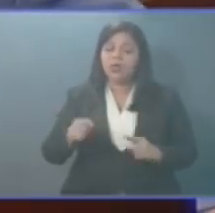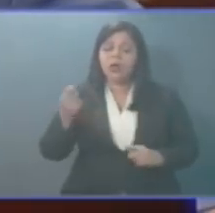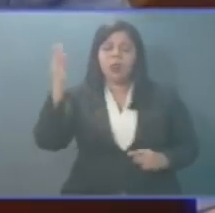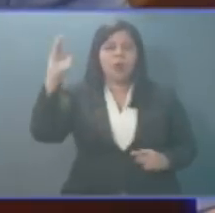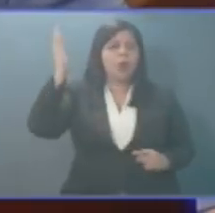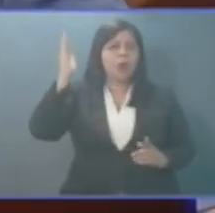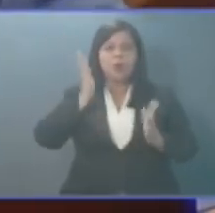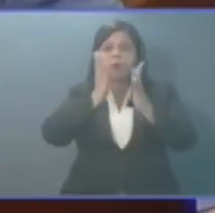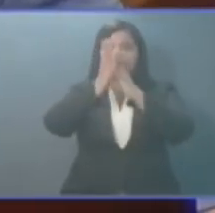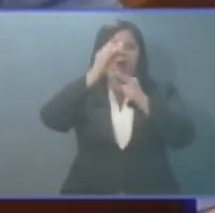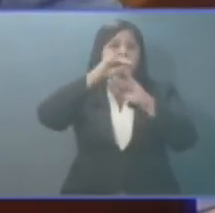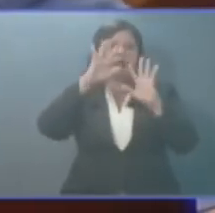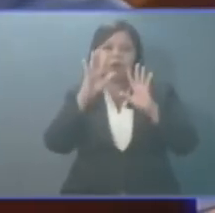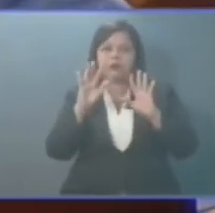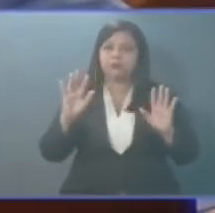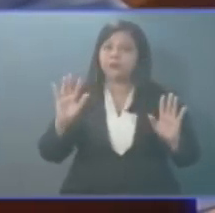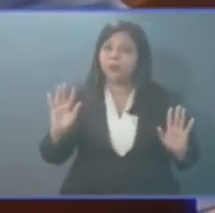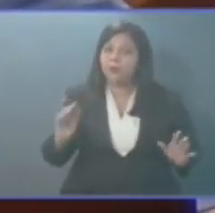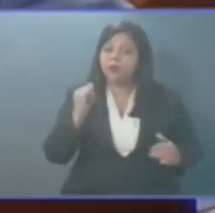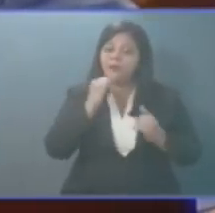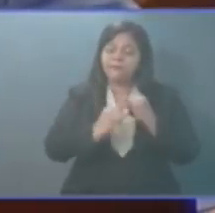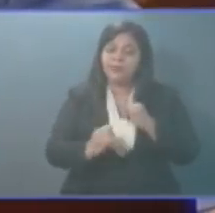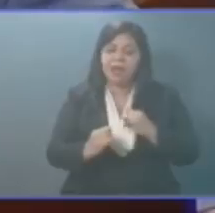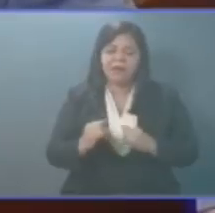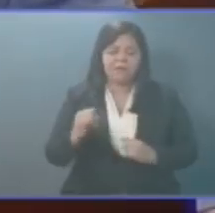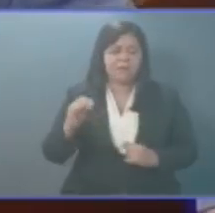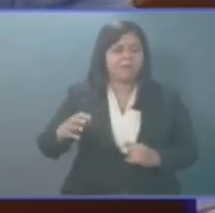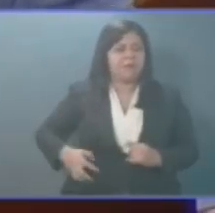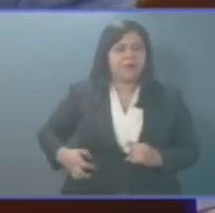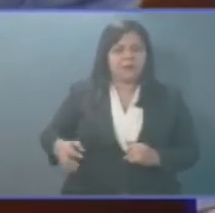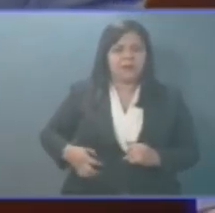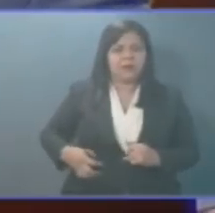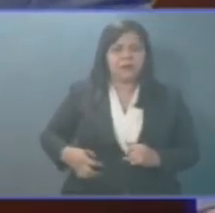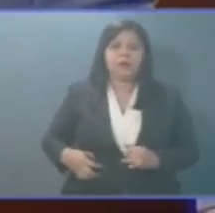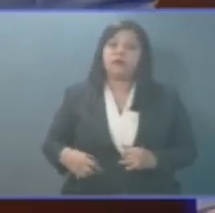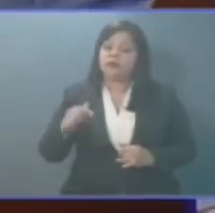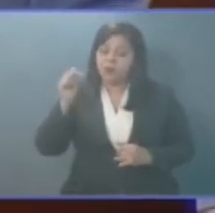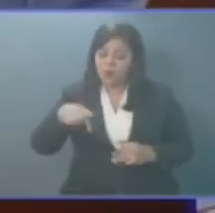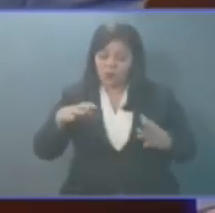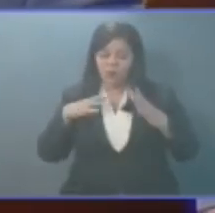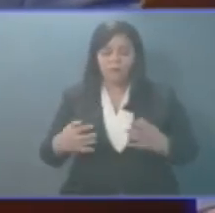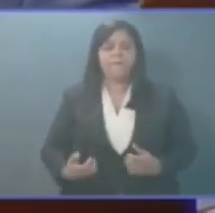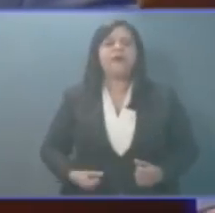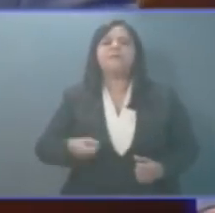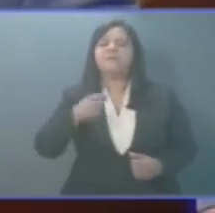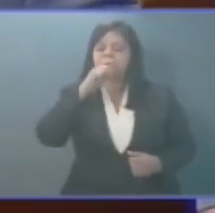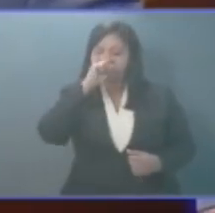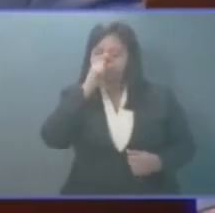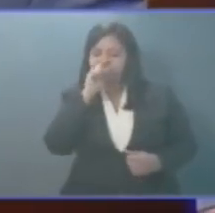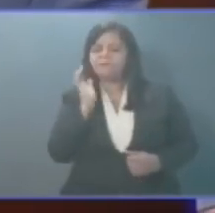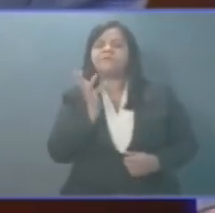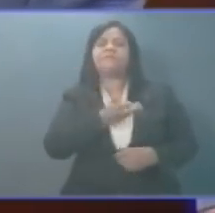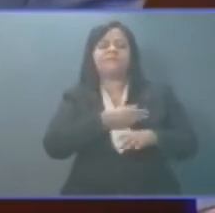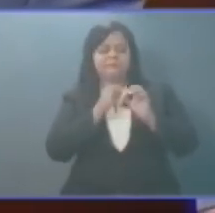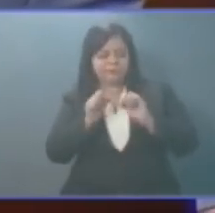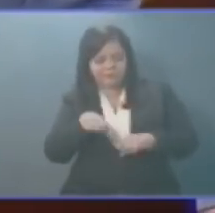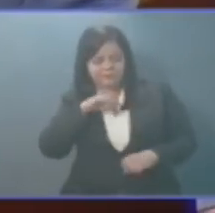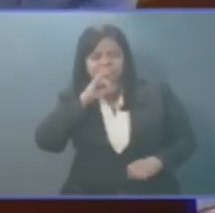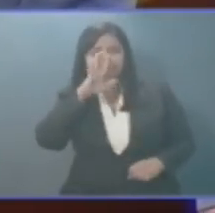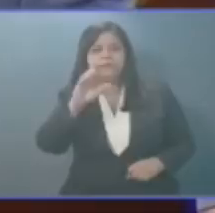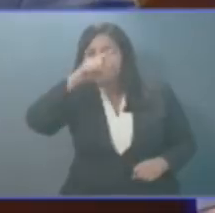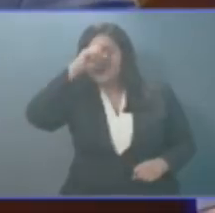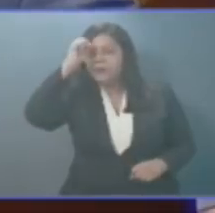de transparencia, pero al final no le cumplieron al pueblo. Este gobierno, con orgullo, puede decir que la obra